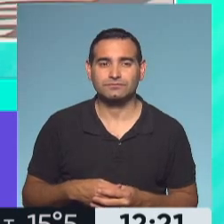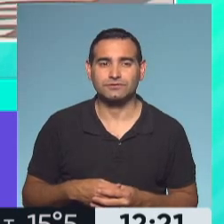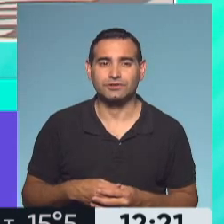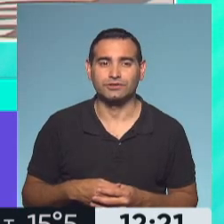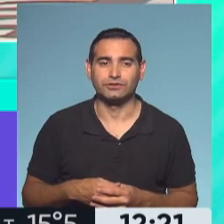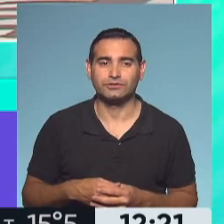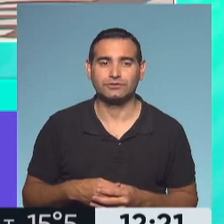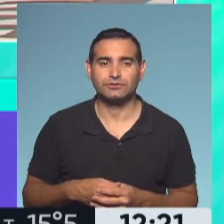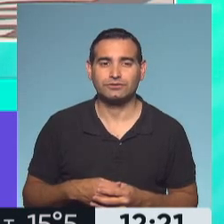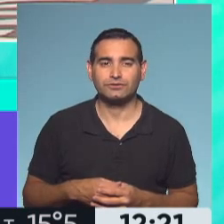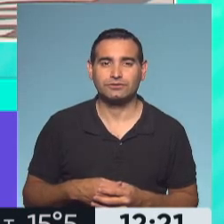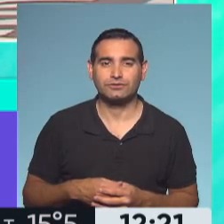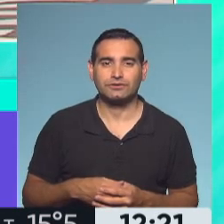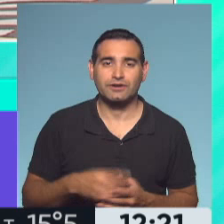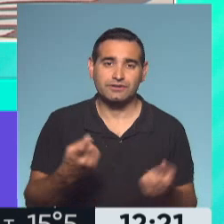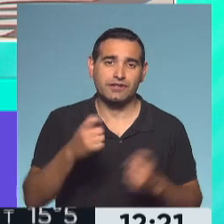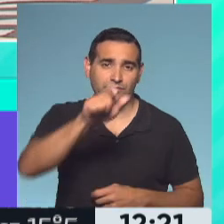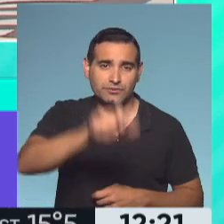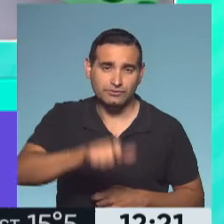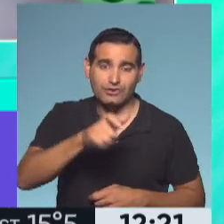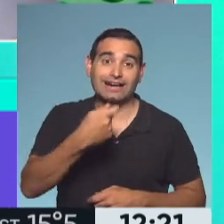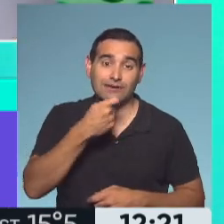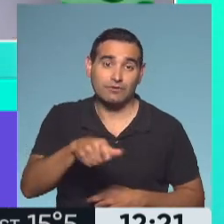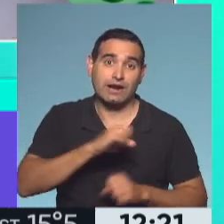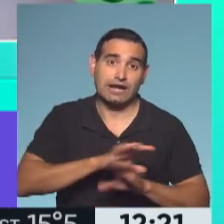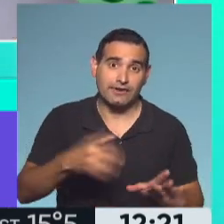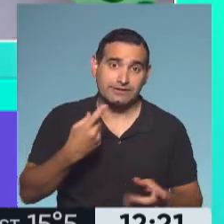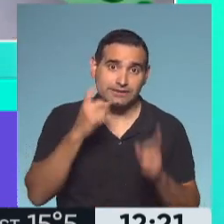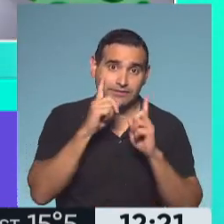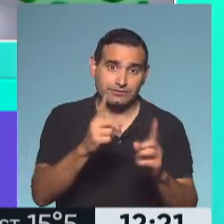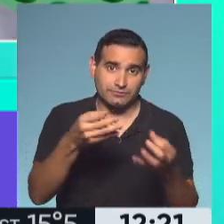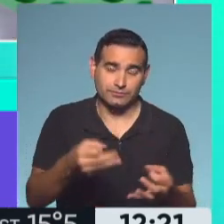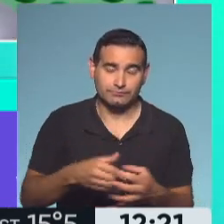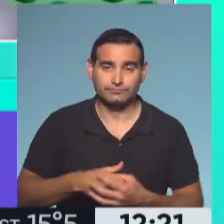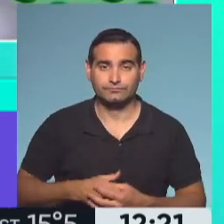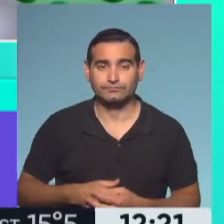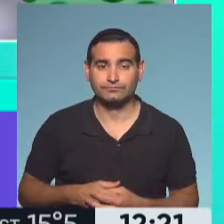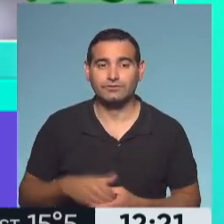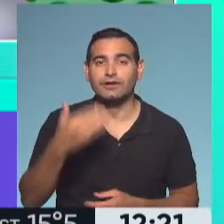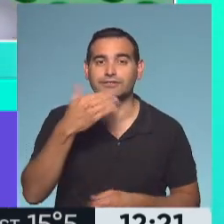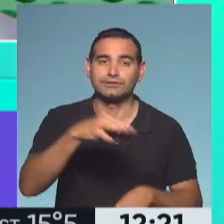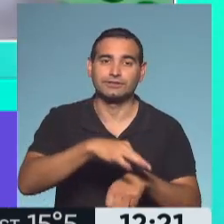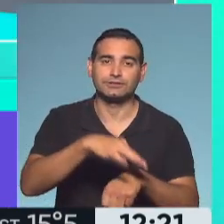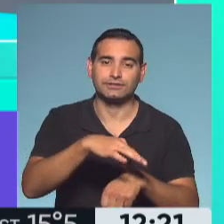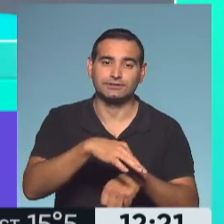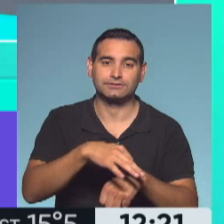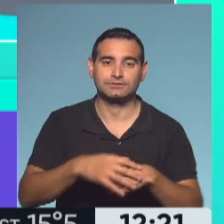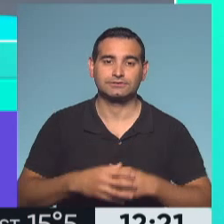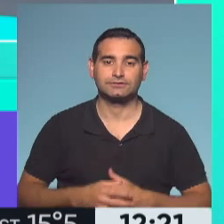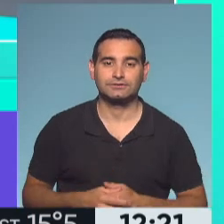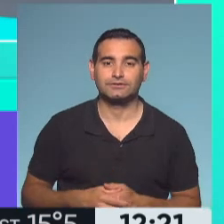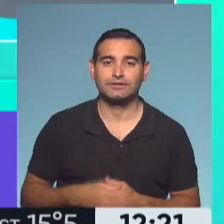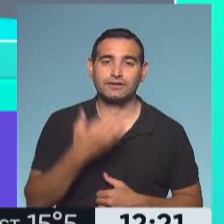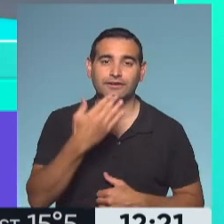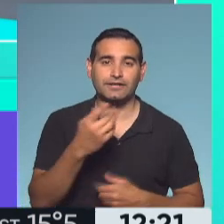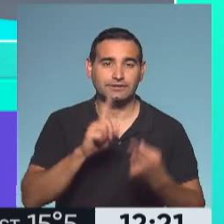poder cursar una infección, aún en un caso grave que pueda llegar a feliz término. Doctora, muchas gracias por este contacto con la